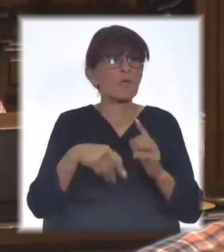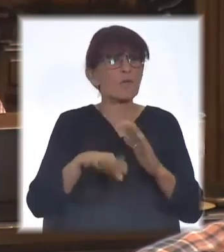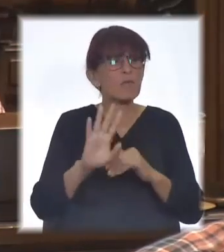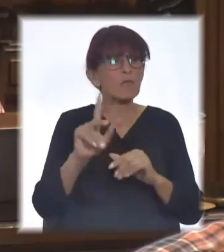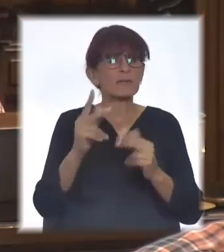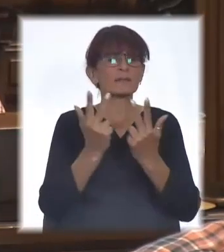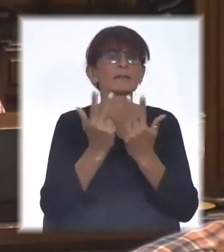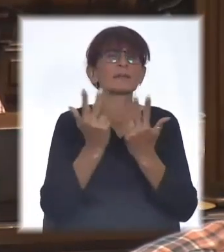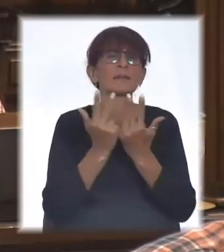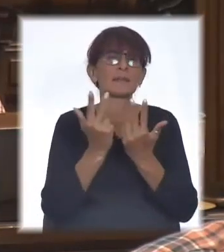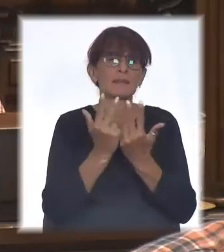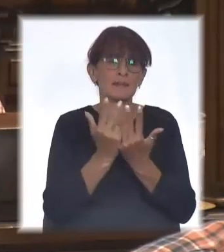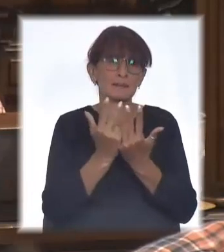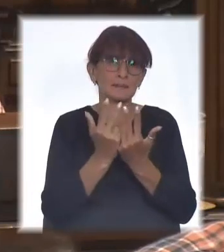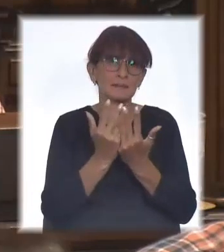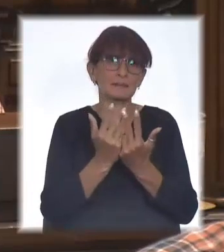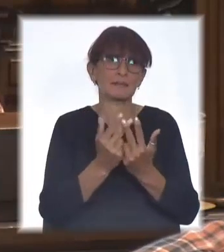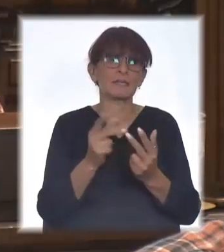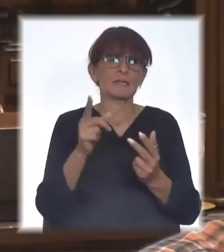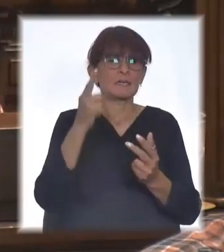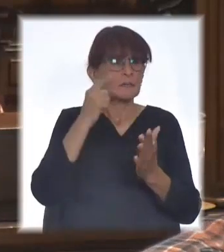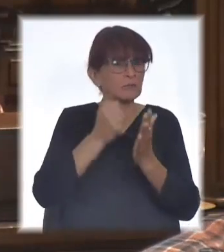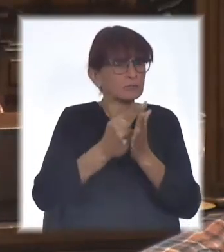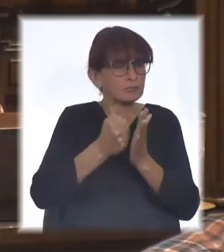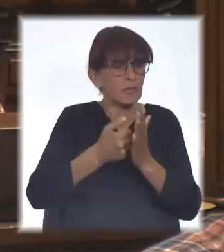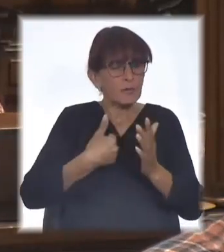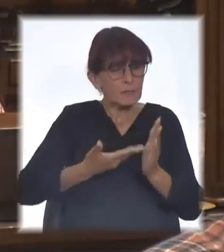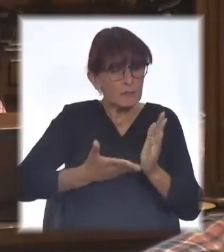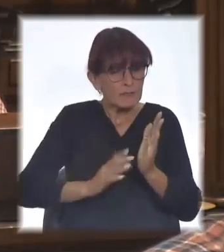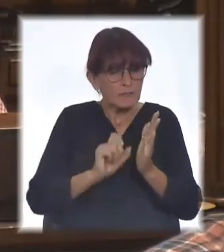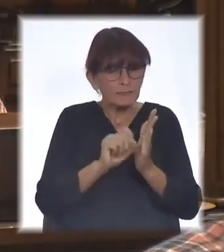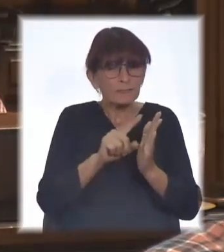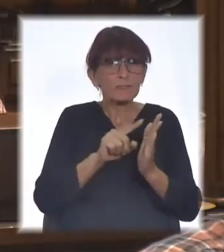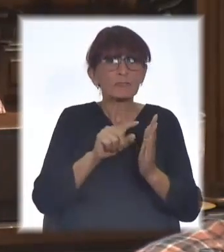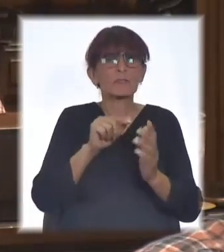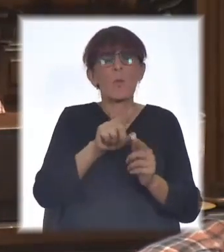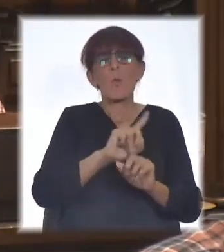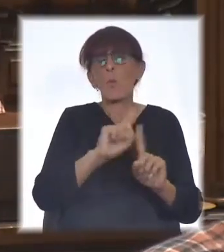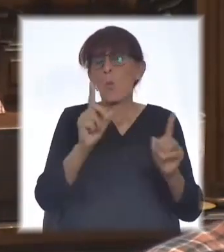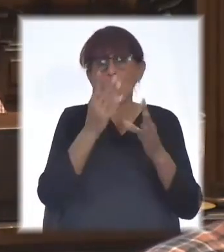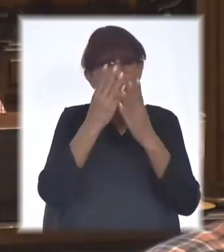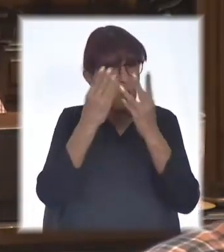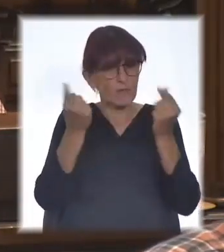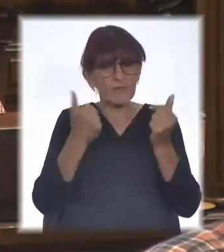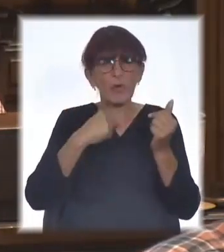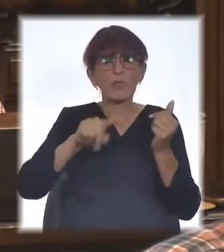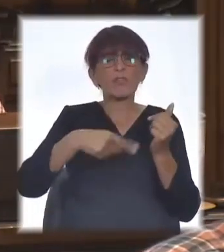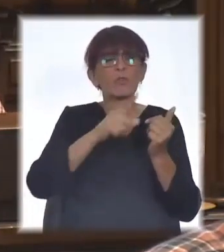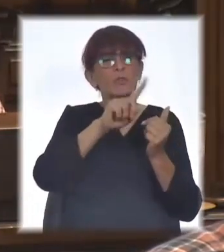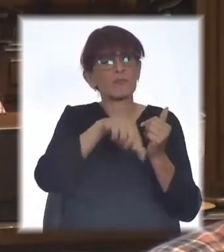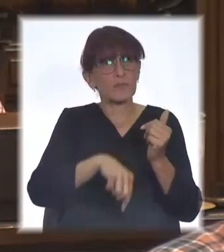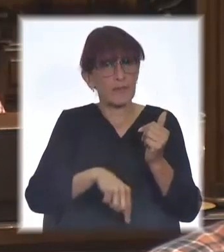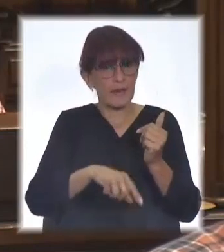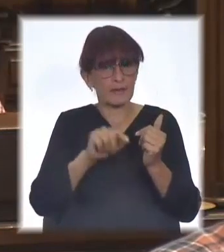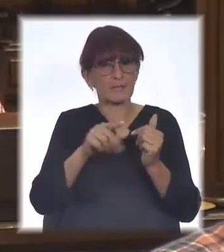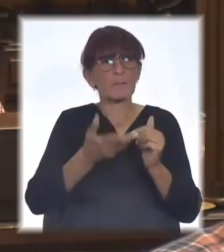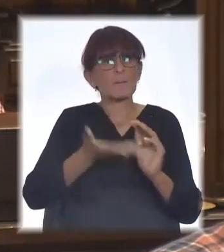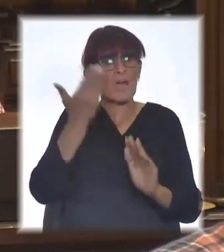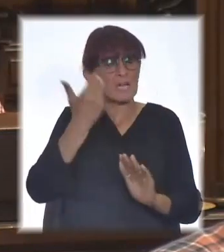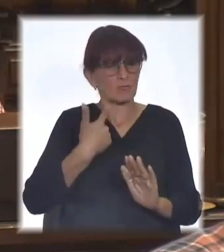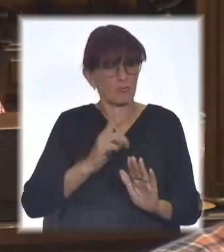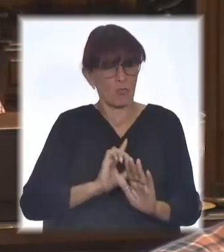33 y no ha pegado a sus raíces que nunca olvidó su origen que por el contrario fue su máximo